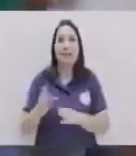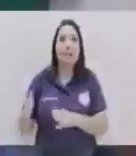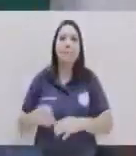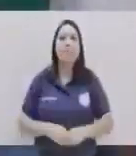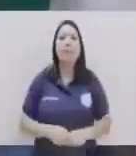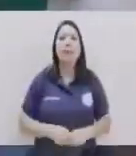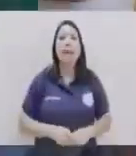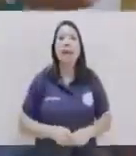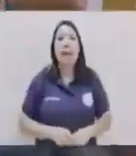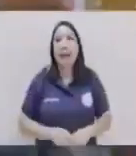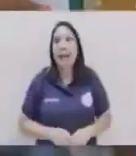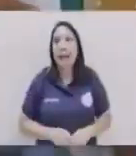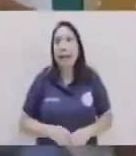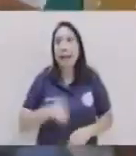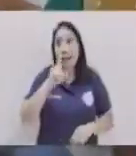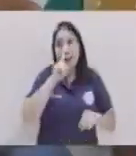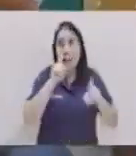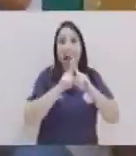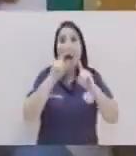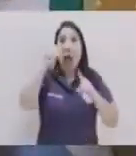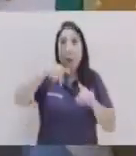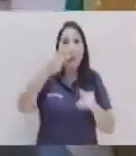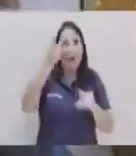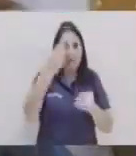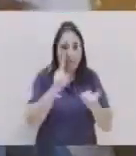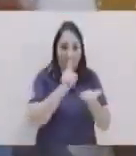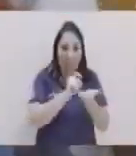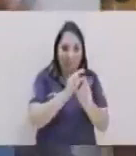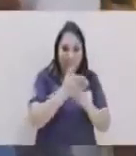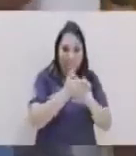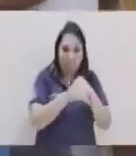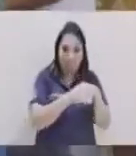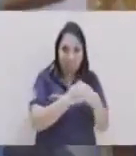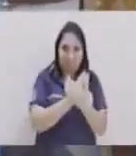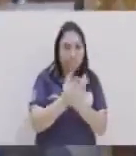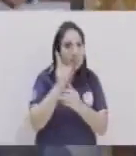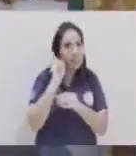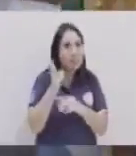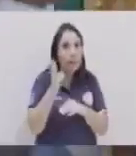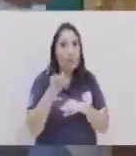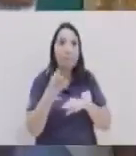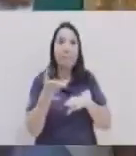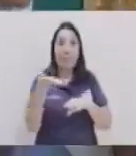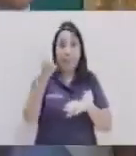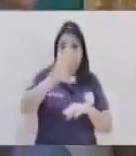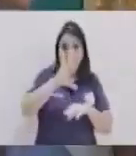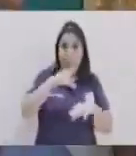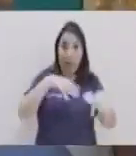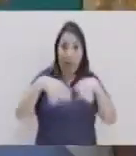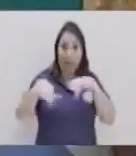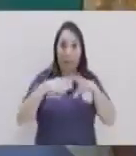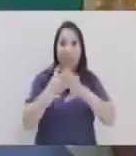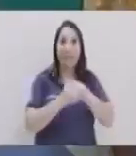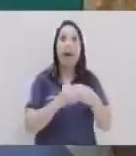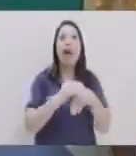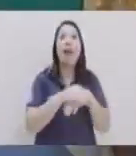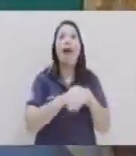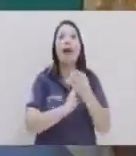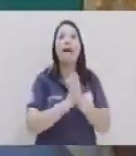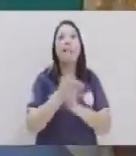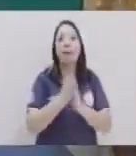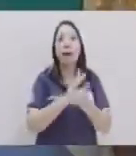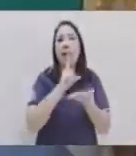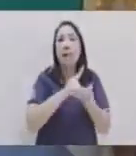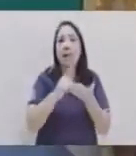recomendaciones, yo le invito, por favor, porque recordemos que después de hacer cualquier actividad, ustedes en casa traten de lavarse las manos constantemente,